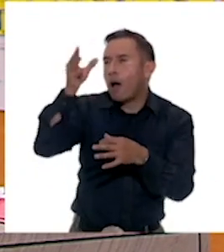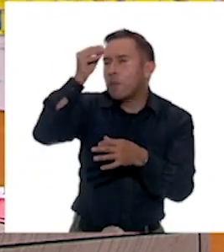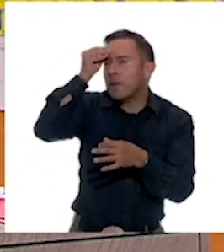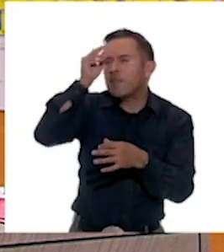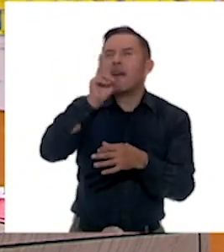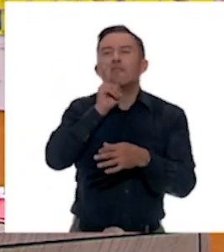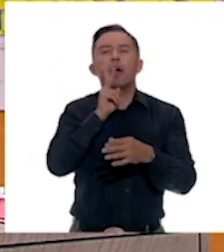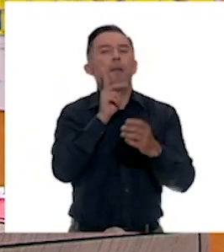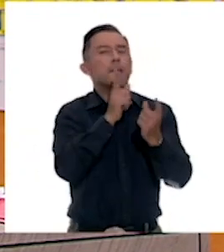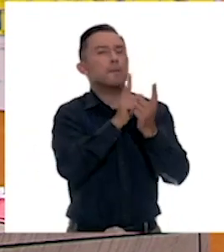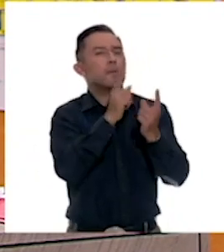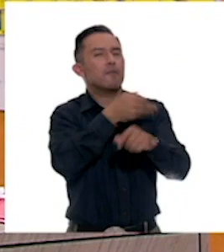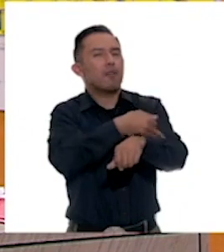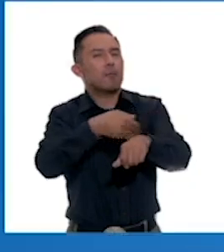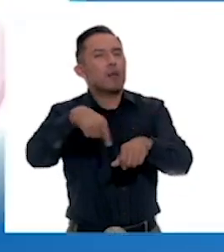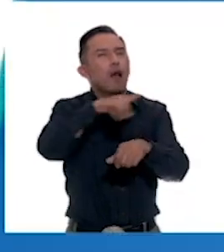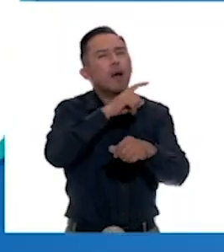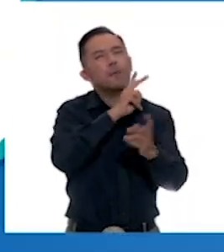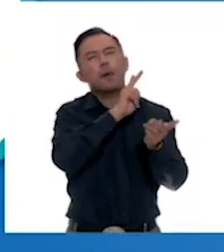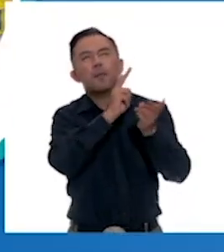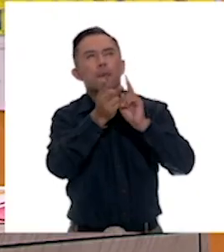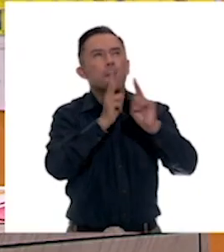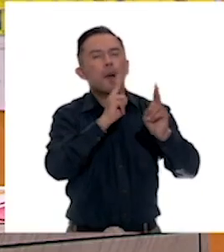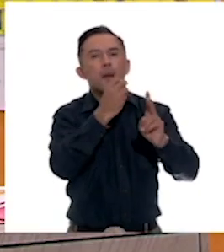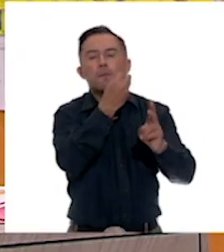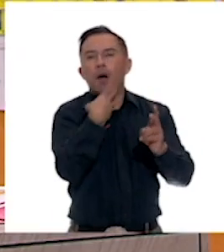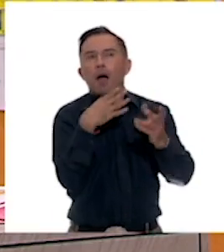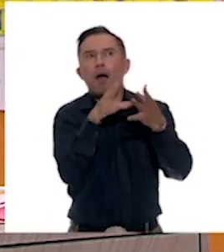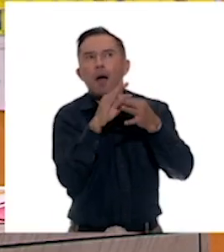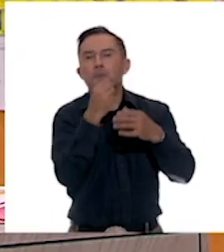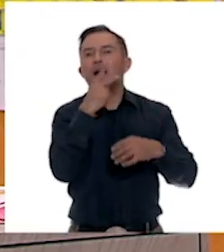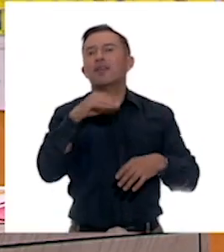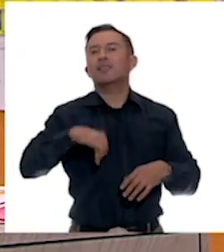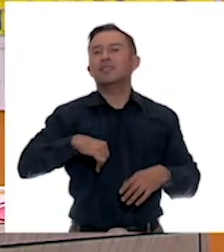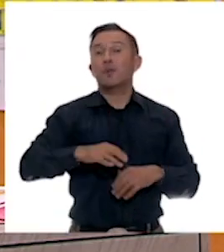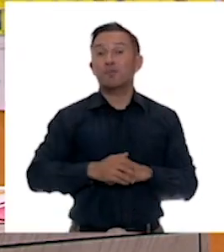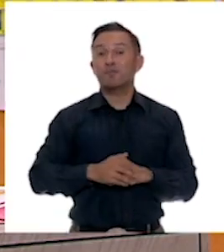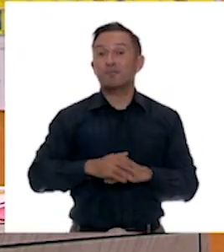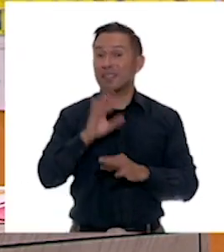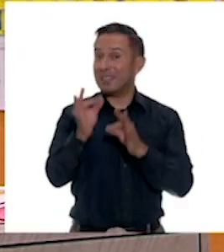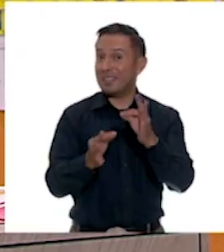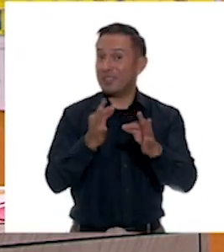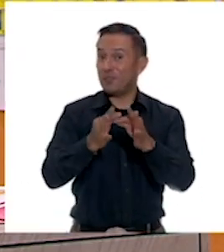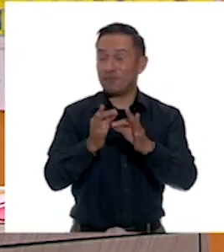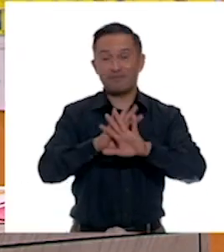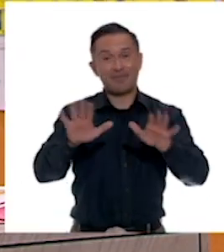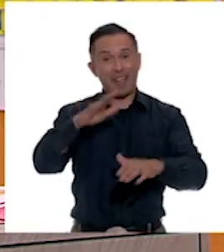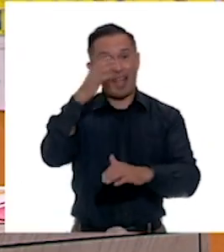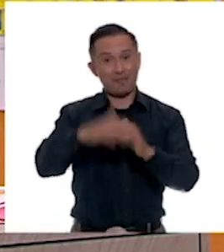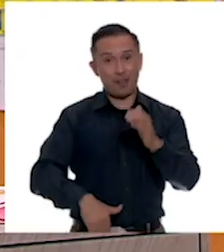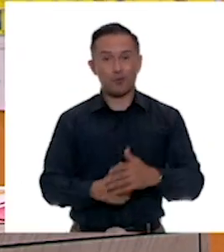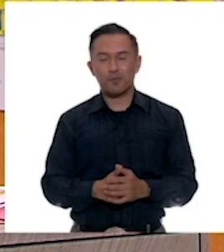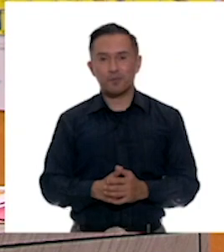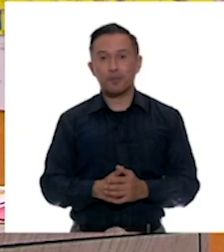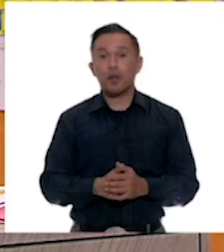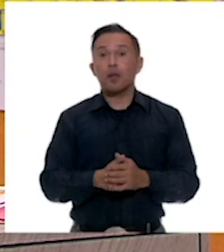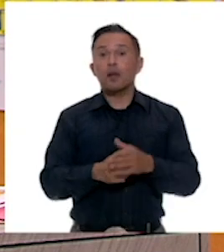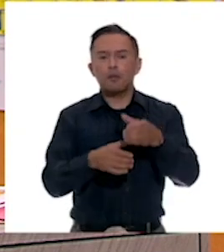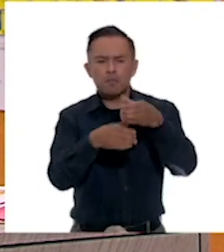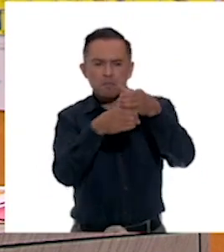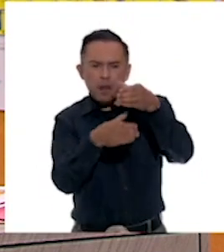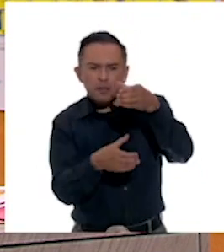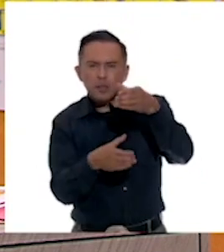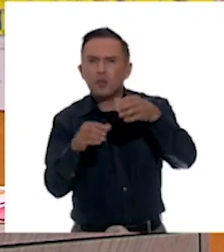parecerá interesante y podrán decirte algo más. ¡Listo! ¡Terminamos! ¿Qué dicen las etiquetas y los